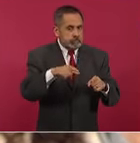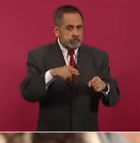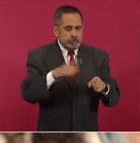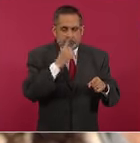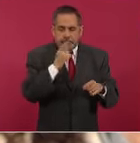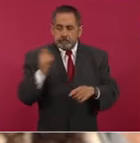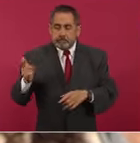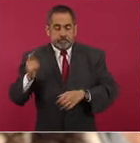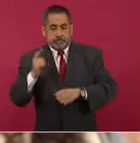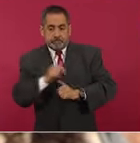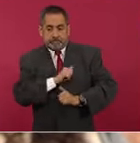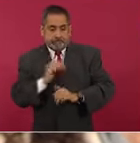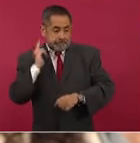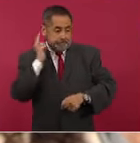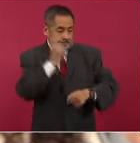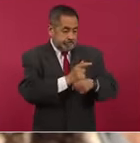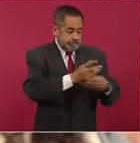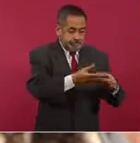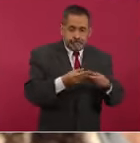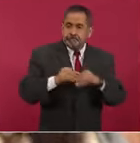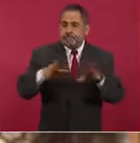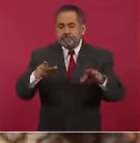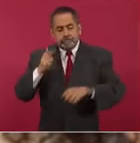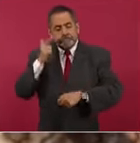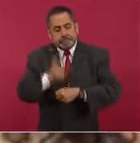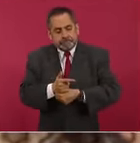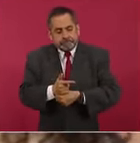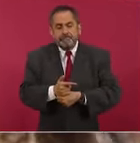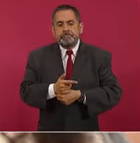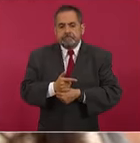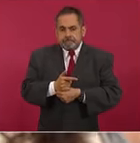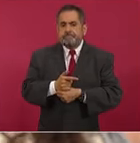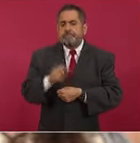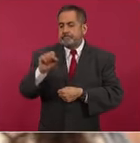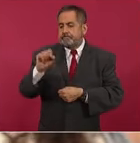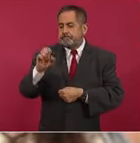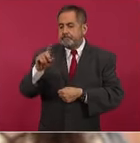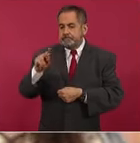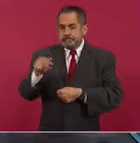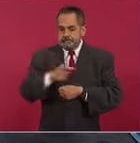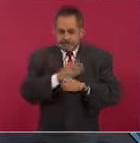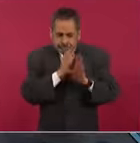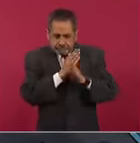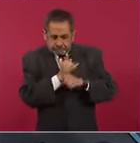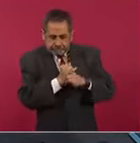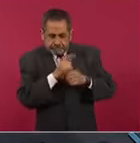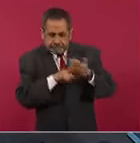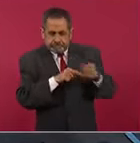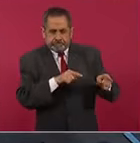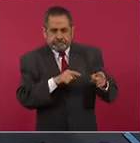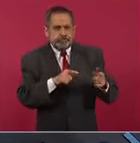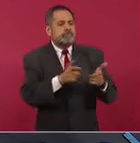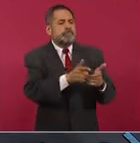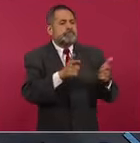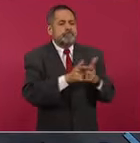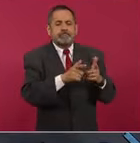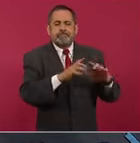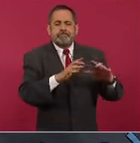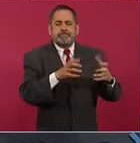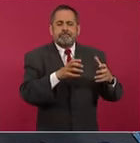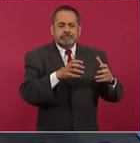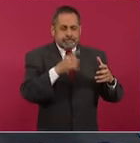intercepciones las hizo el Ejército, esto probaba que Sedena había estado monitoreando a Guerreros Unidos y a personas alrededor de esta red